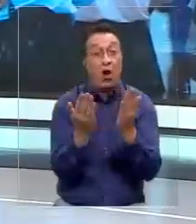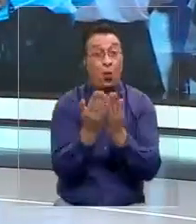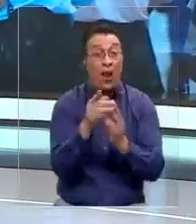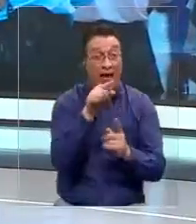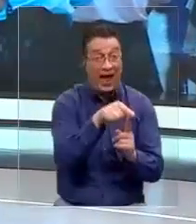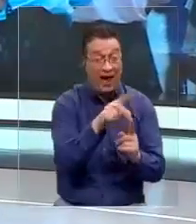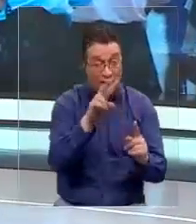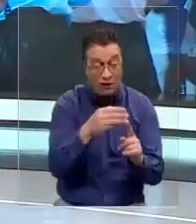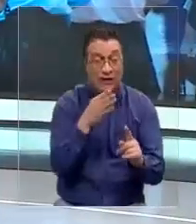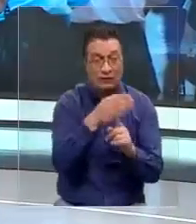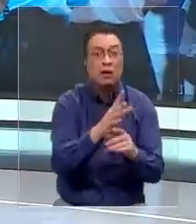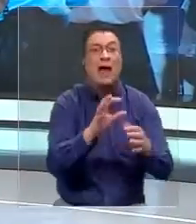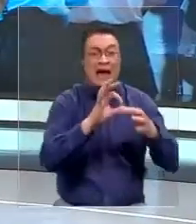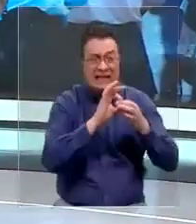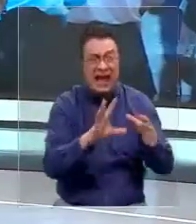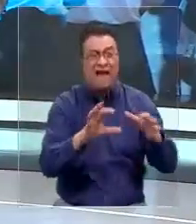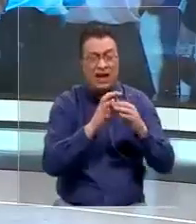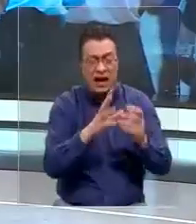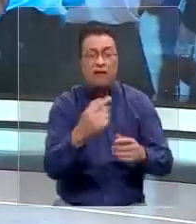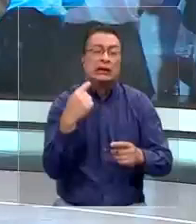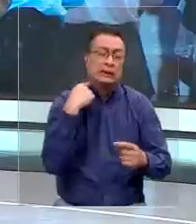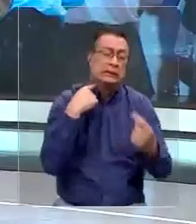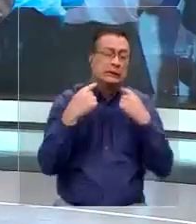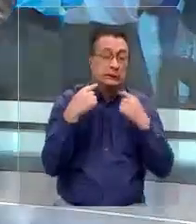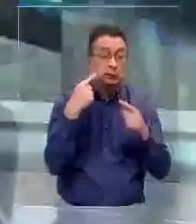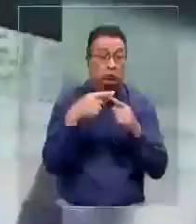que ha sufrido graves episodios de contaminación.